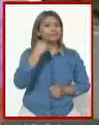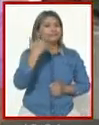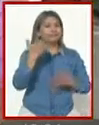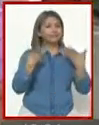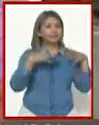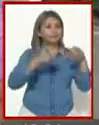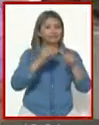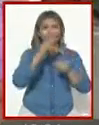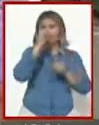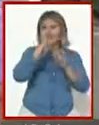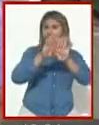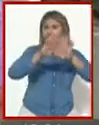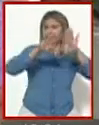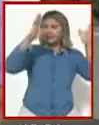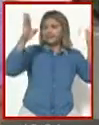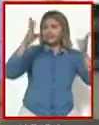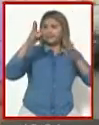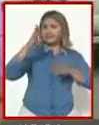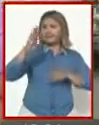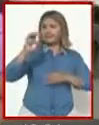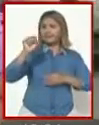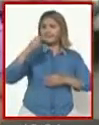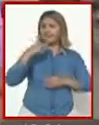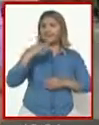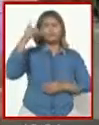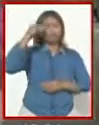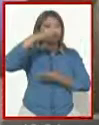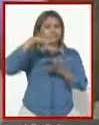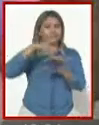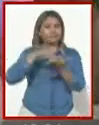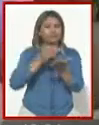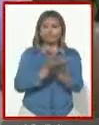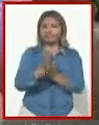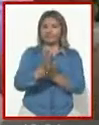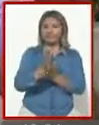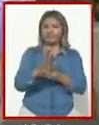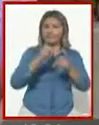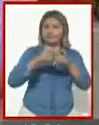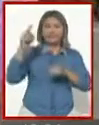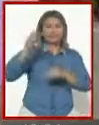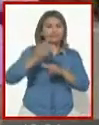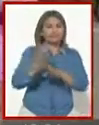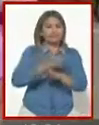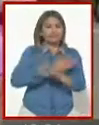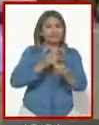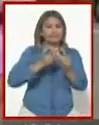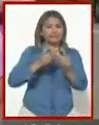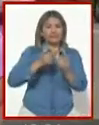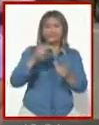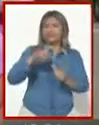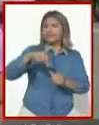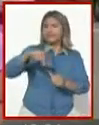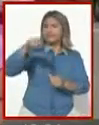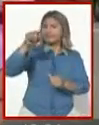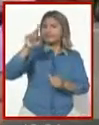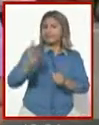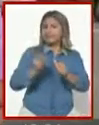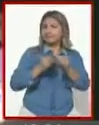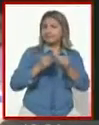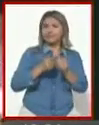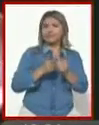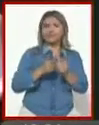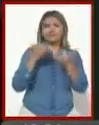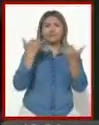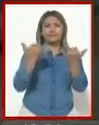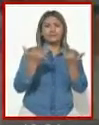salida con soberanía es Puerto Bush. Entonces el gobierno central, a través del sudeste boliviano, debe priorizar lo más antes posible. No nos olvidemos